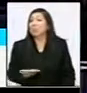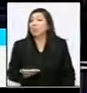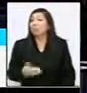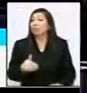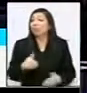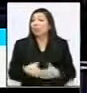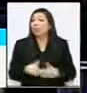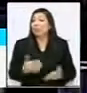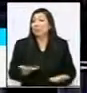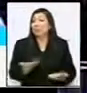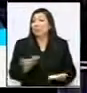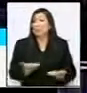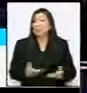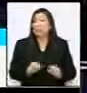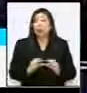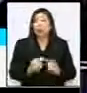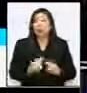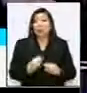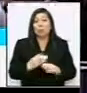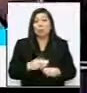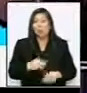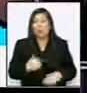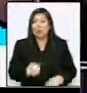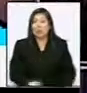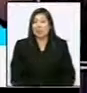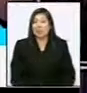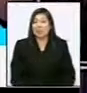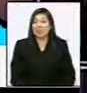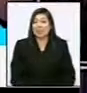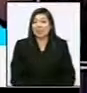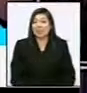electores voten por el partido de oposición.